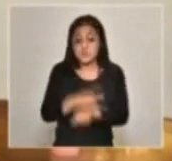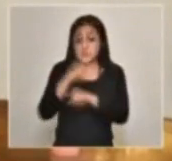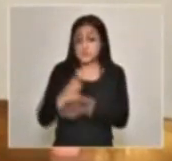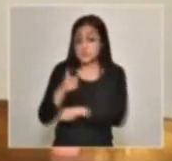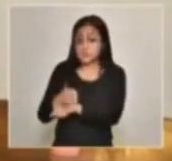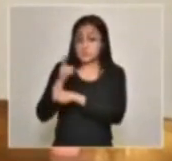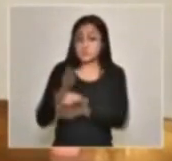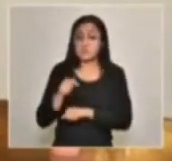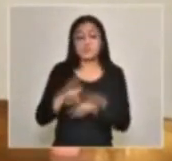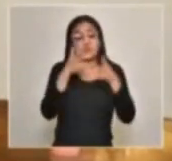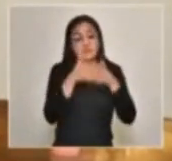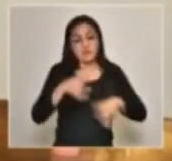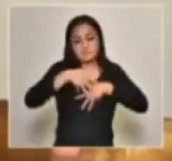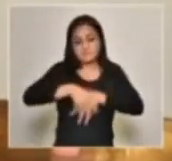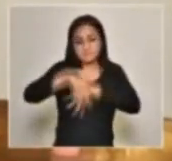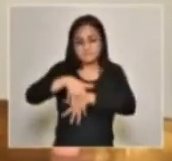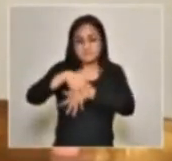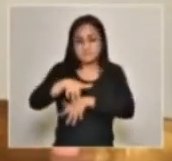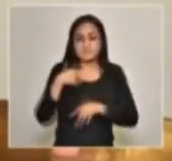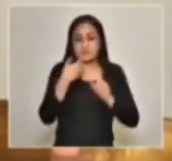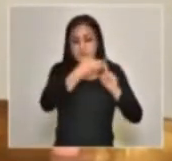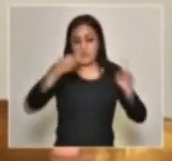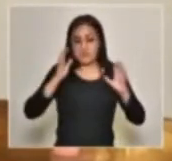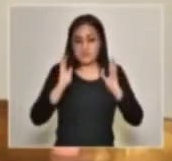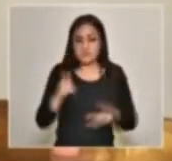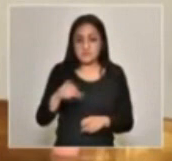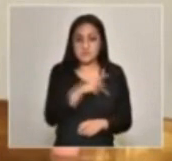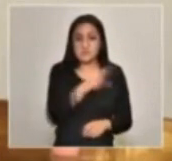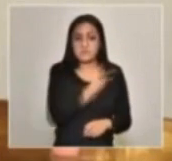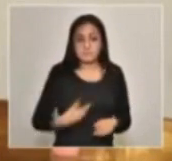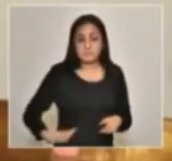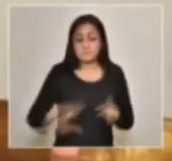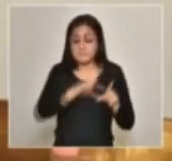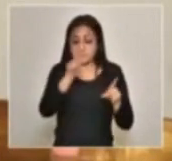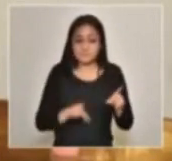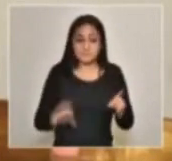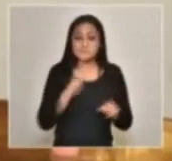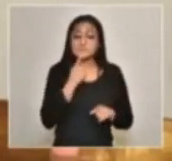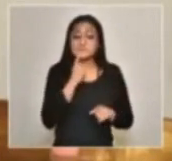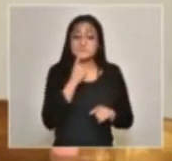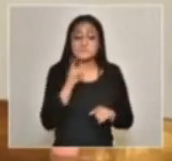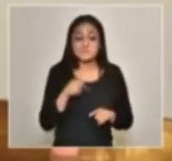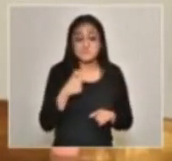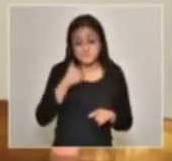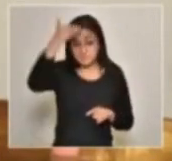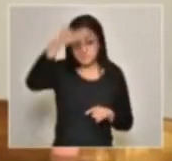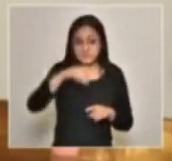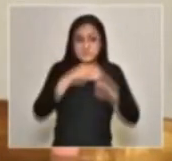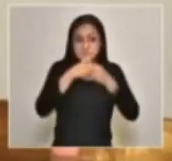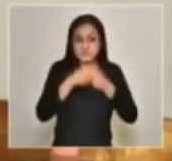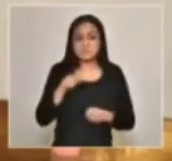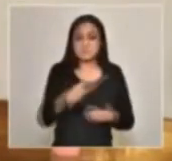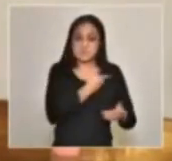pues es una conmemoración que debería llenar de orgullo a los poblanos de igual forma declaró que se invitará al presidente de la república